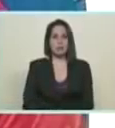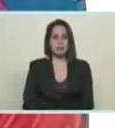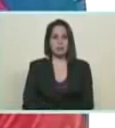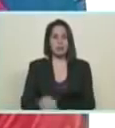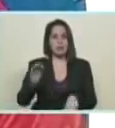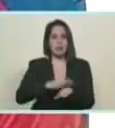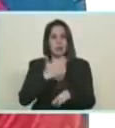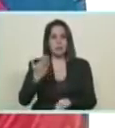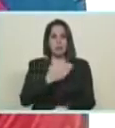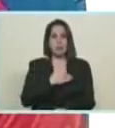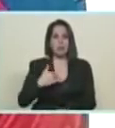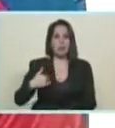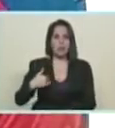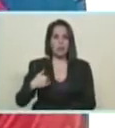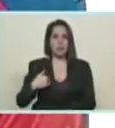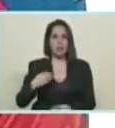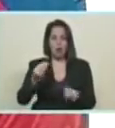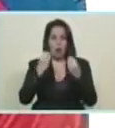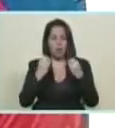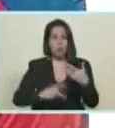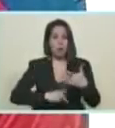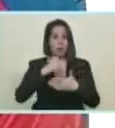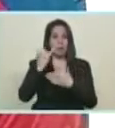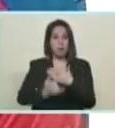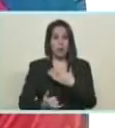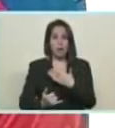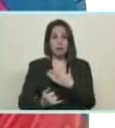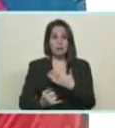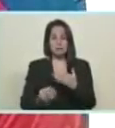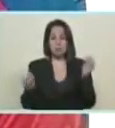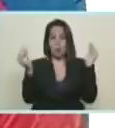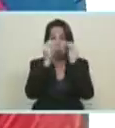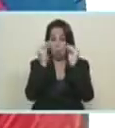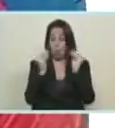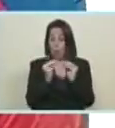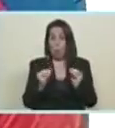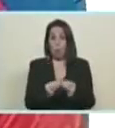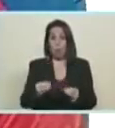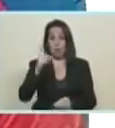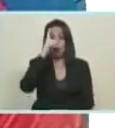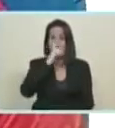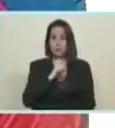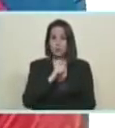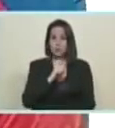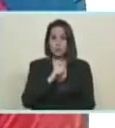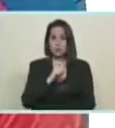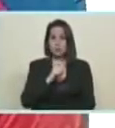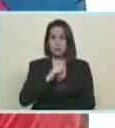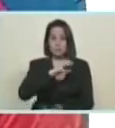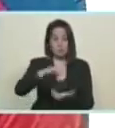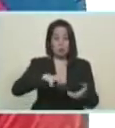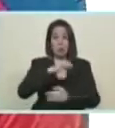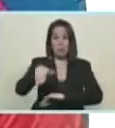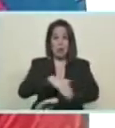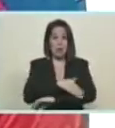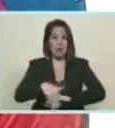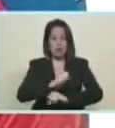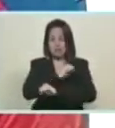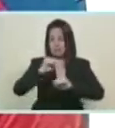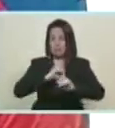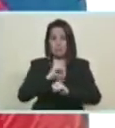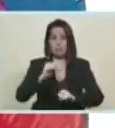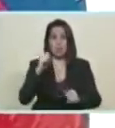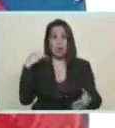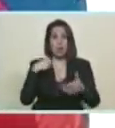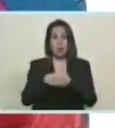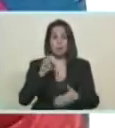Porque querían, miren el plan, querían hacer coincidir este año las guarimbas y el